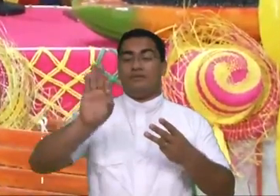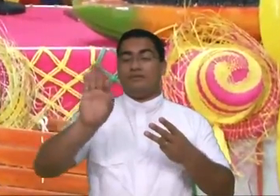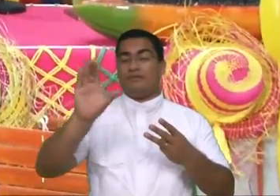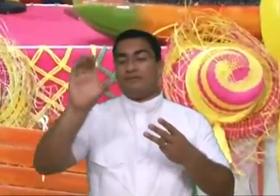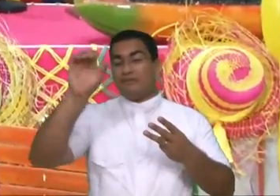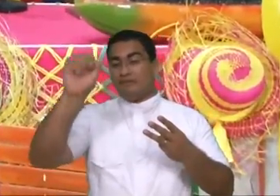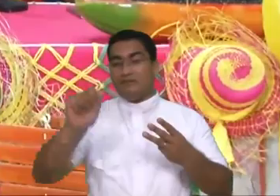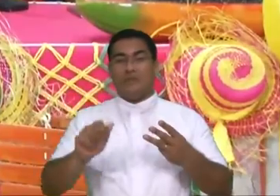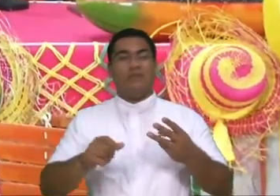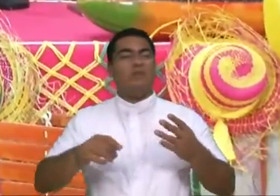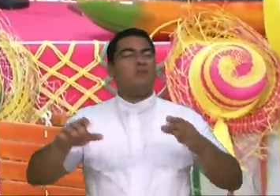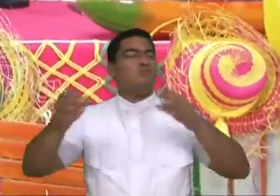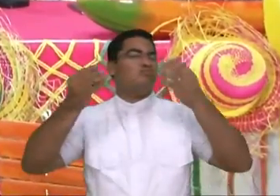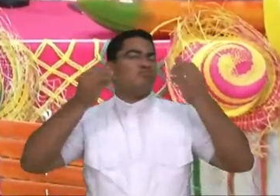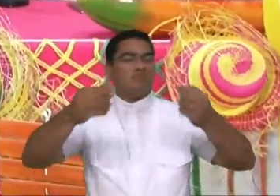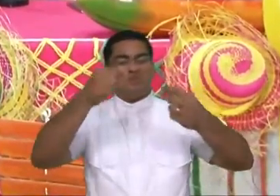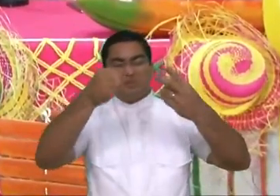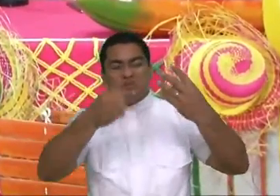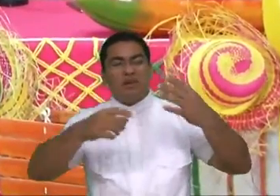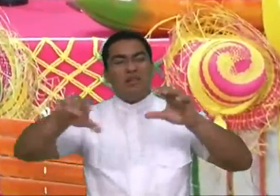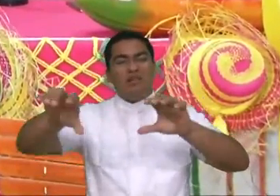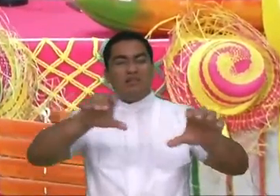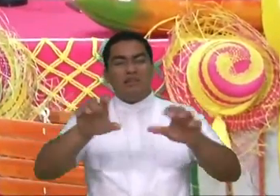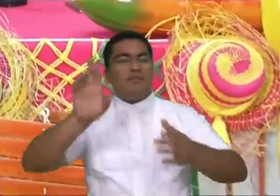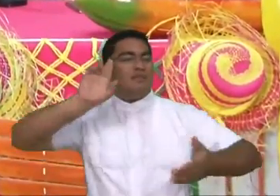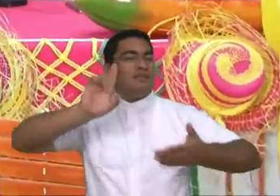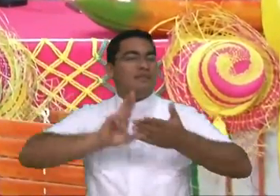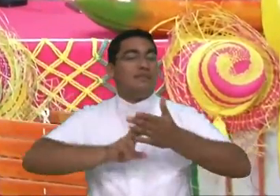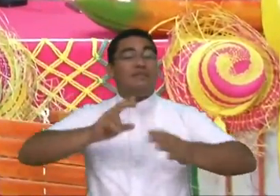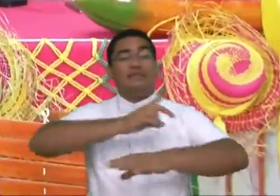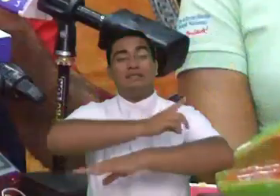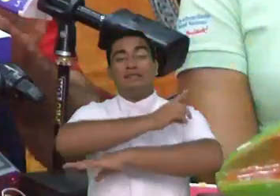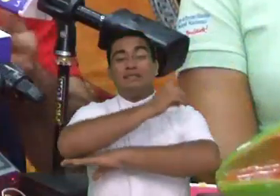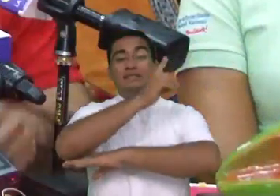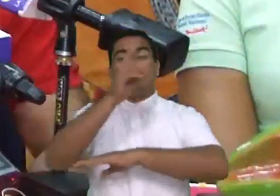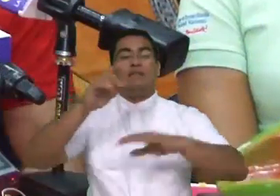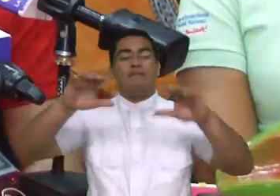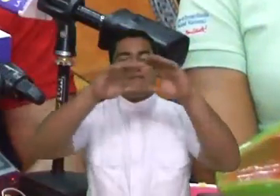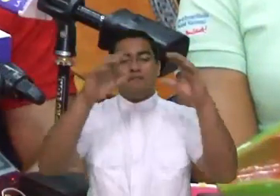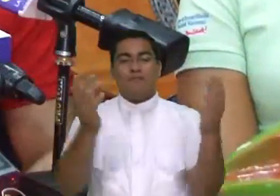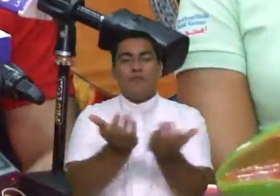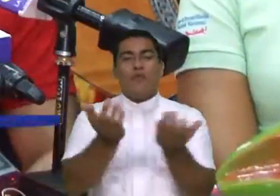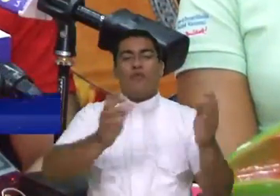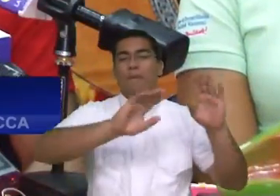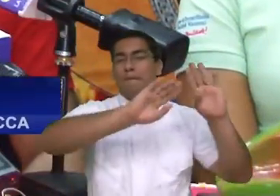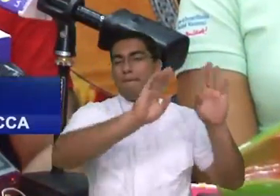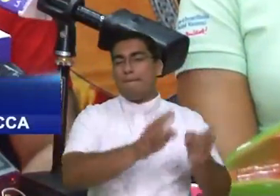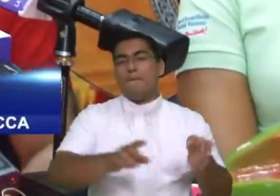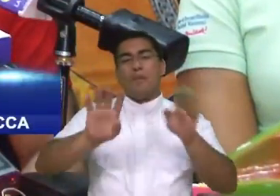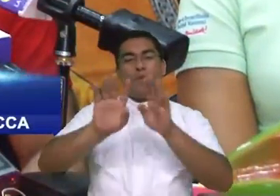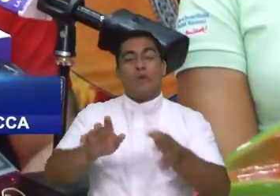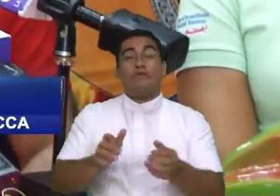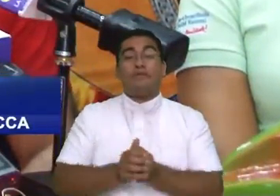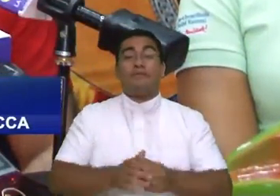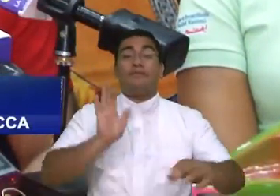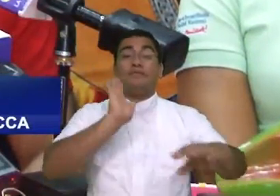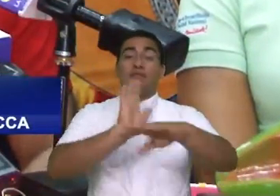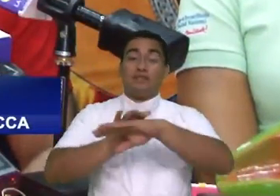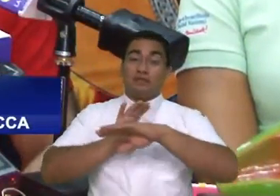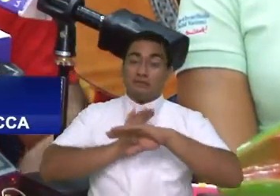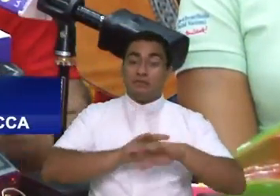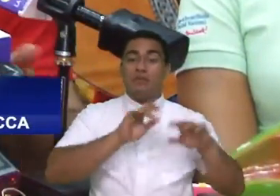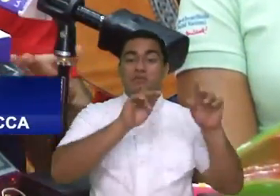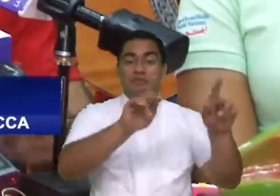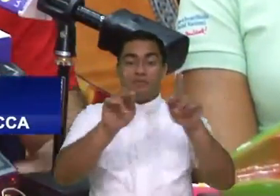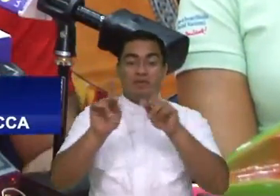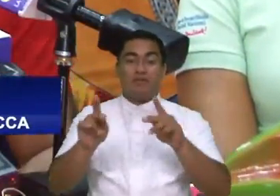su mayoría mujeres, para conmemorar el Día Internacional de la Mujer. Hacemos un llamado a la población nicaragüense que nos acompañe